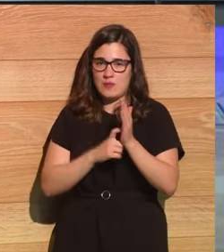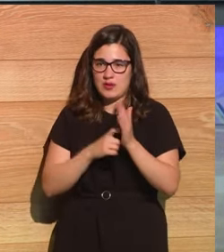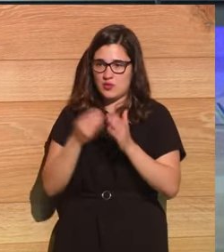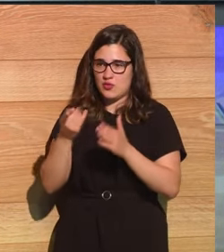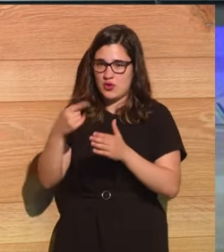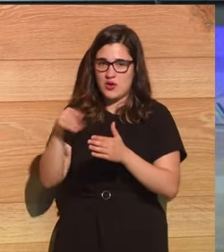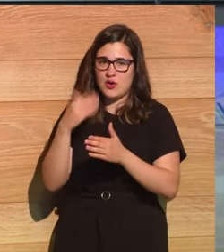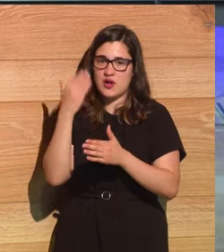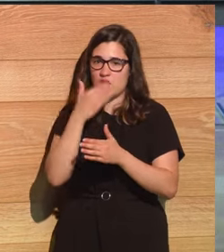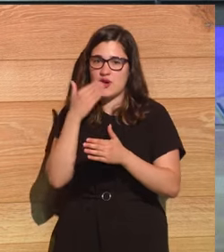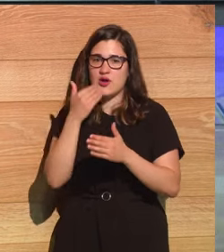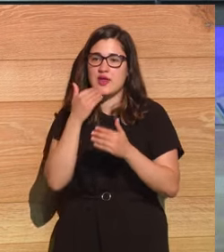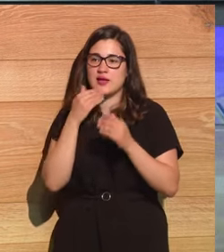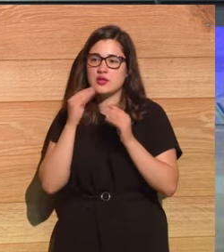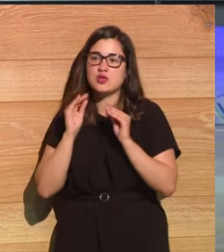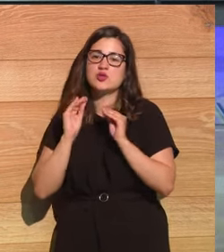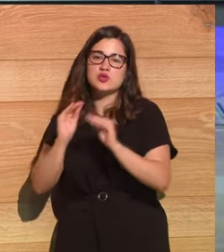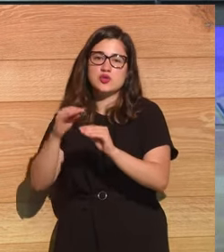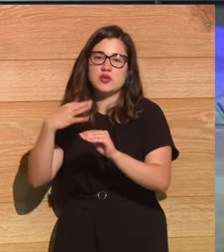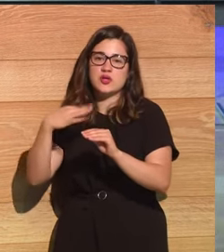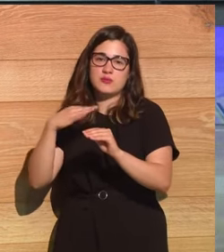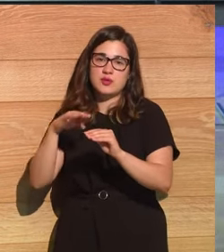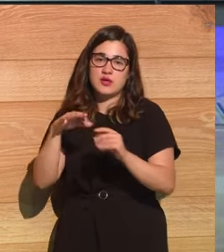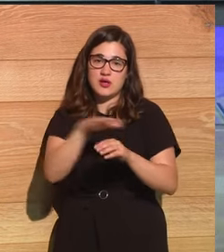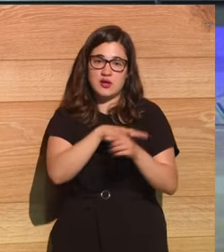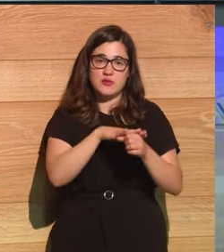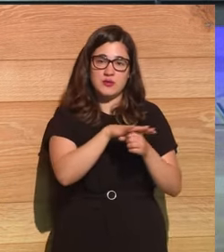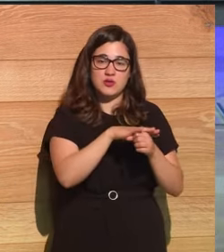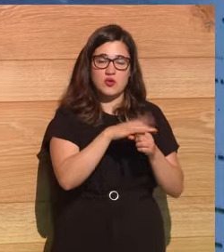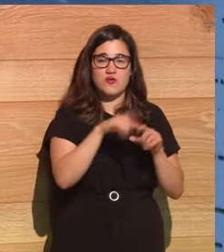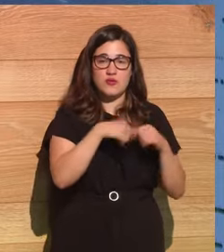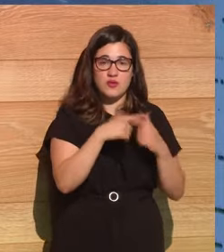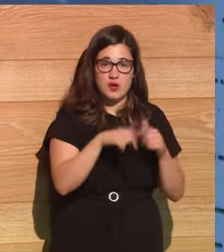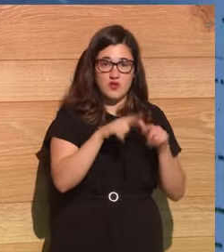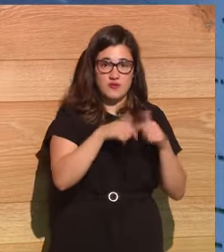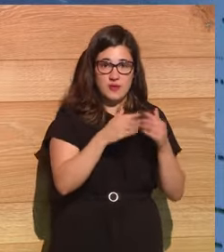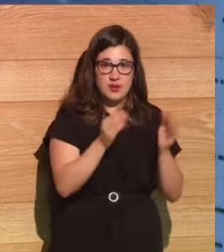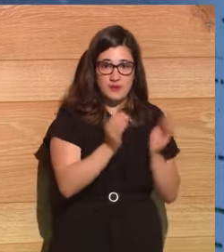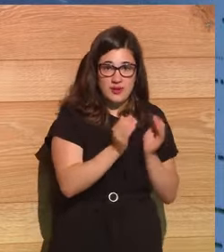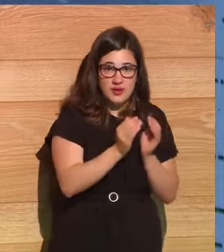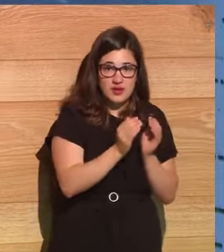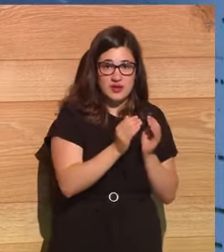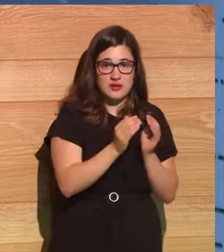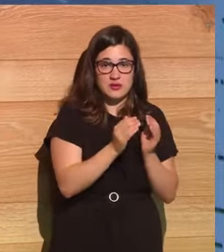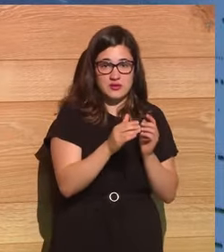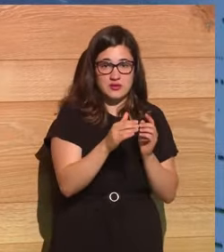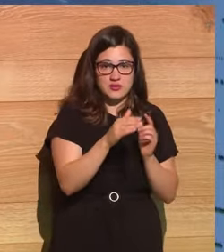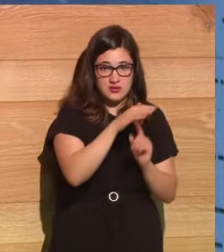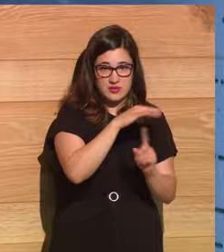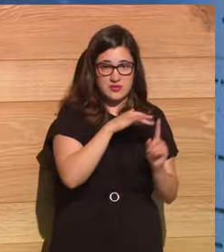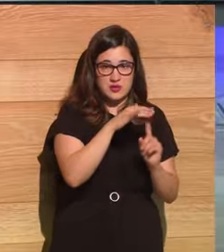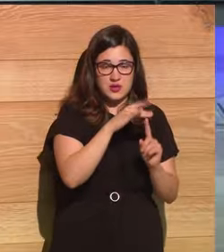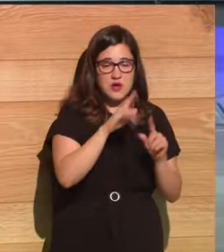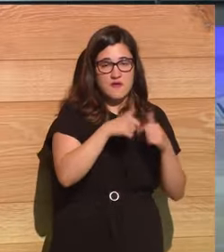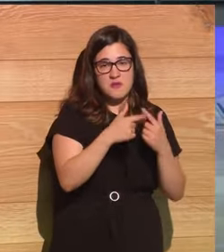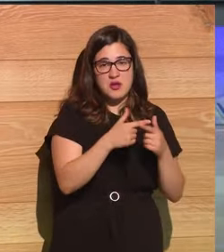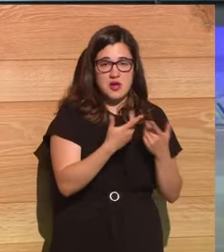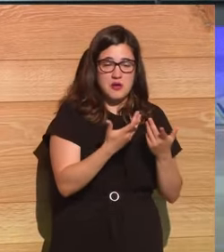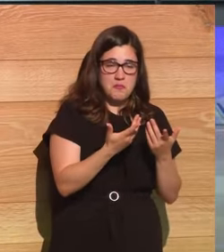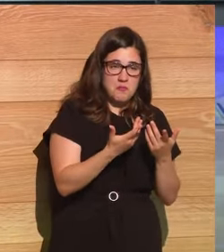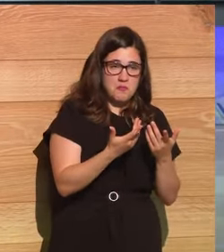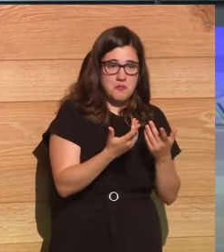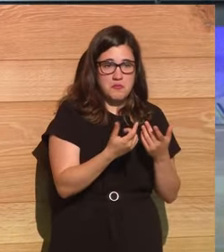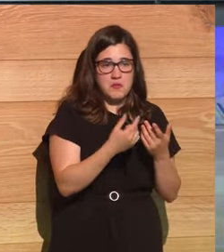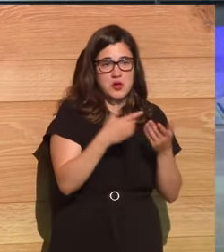solo aquellos de su edad. Sí, sí. En el ámbito familiar, con familias cada vez más pequeñas, también estás una familia media, pues tendrás